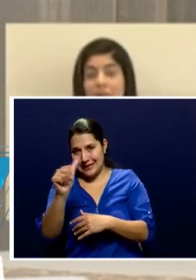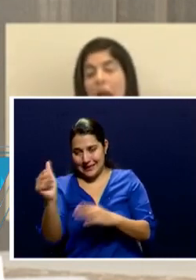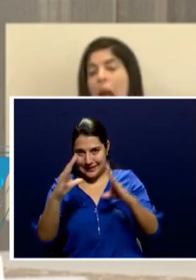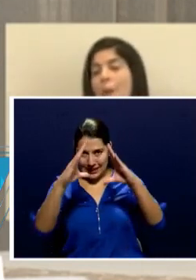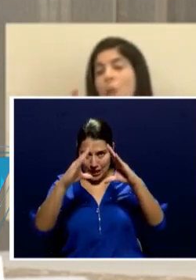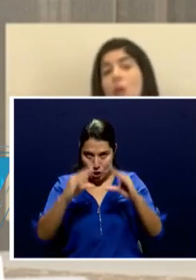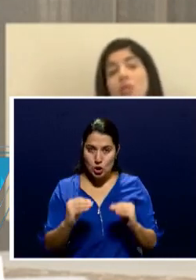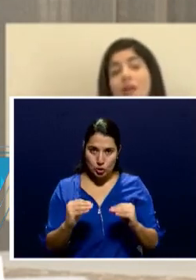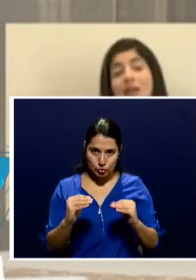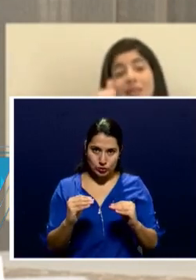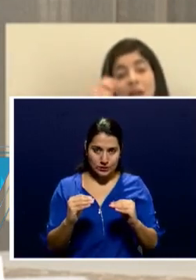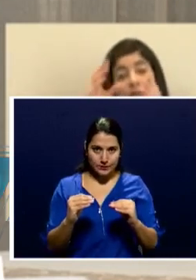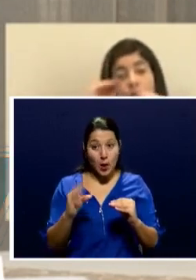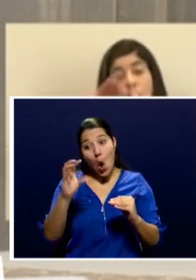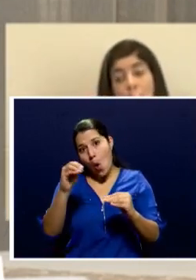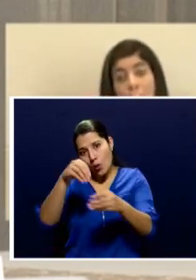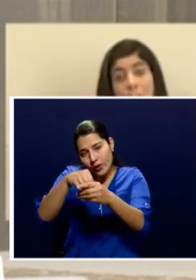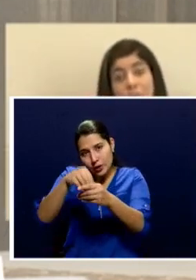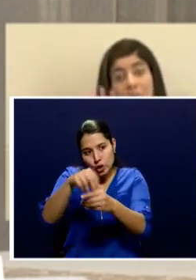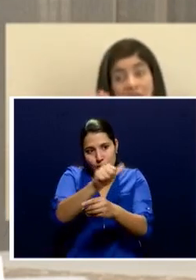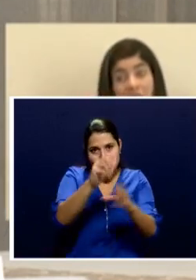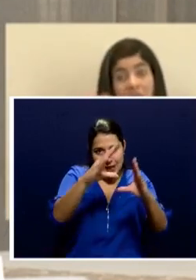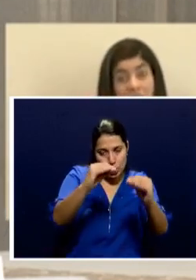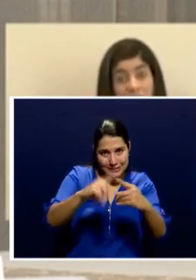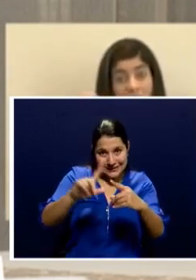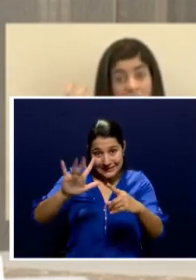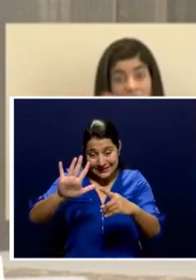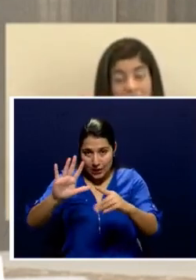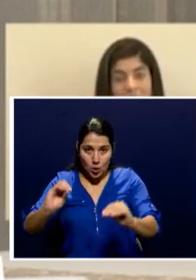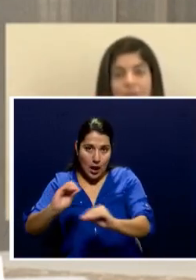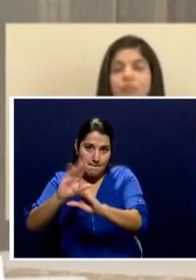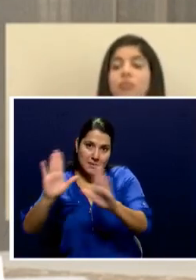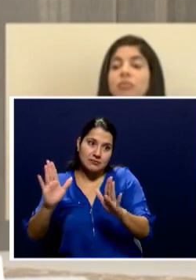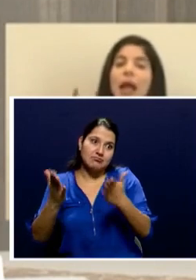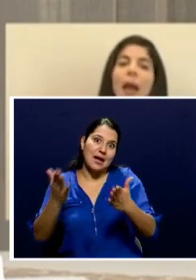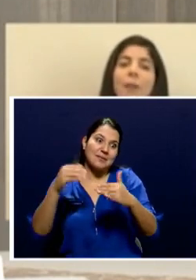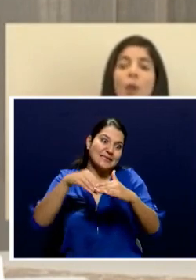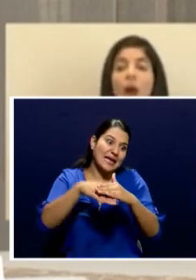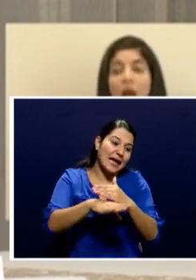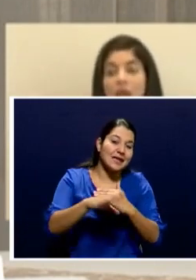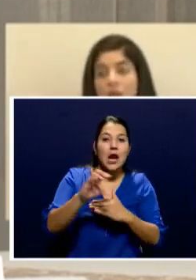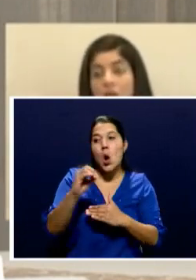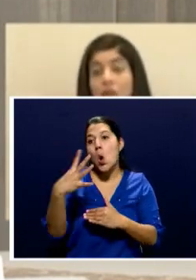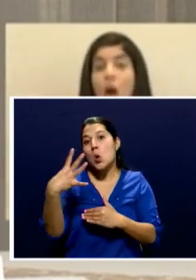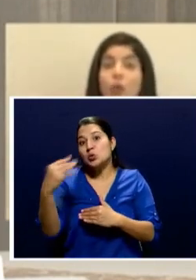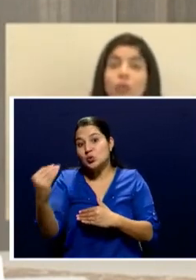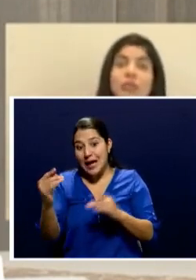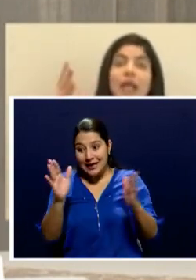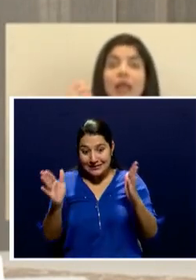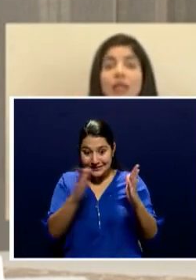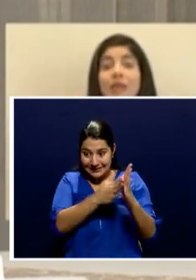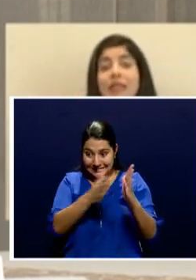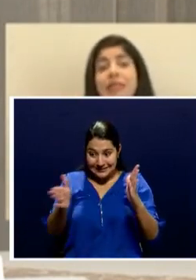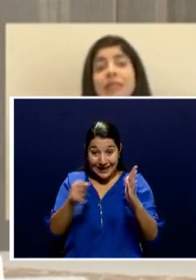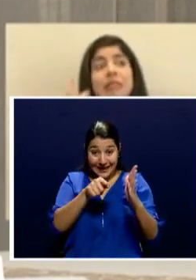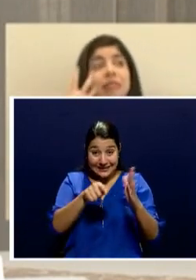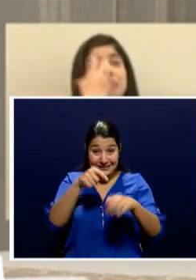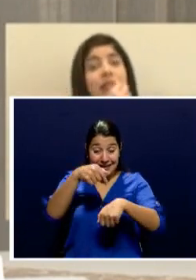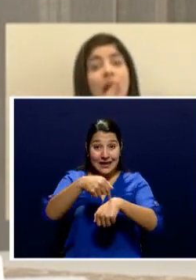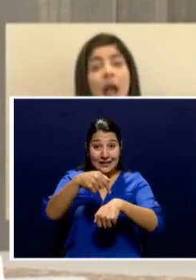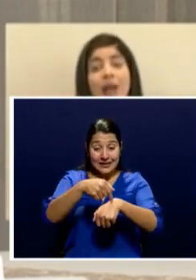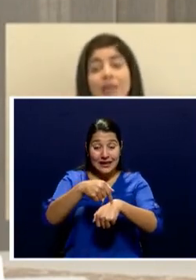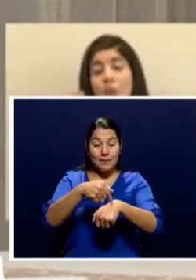de la noche a las 5 de la mañana del día siguiente, sea por el ingreso, salida o necesidad del desplazamiento durante el